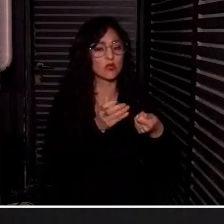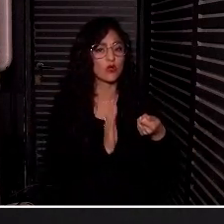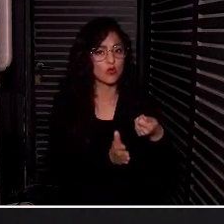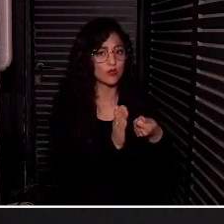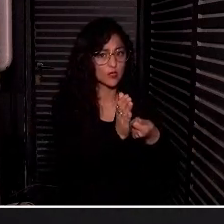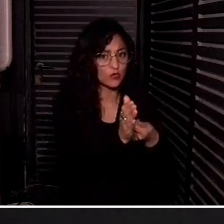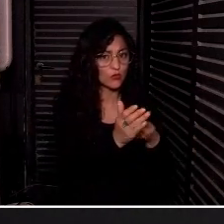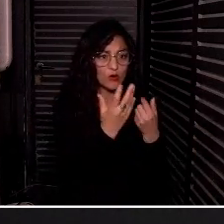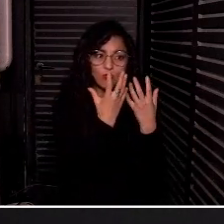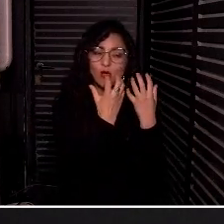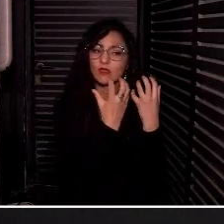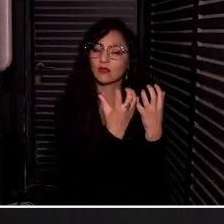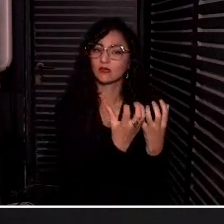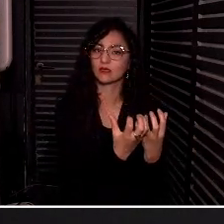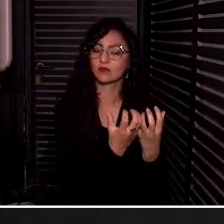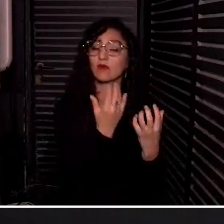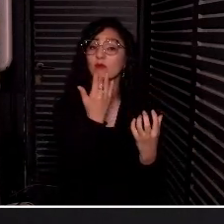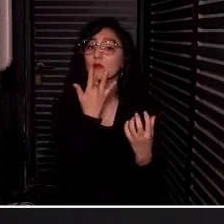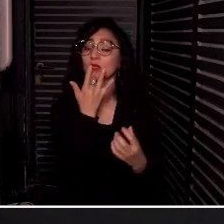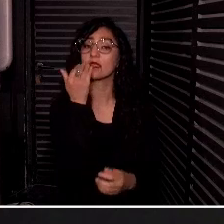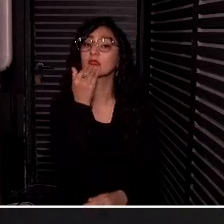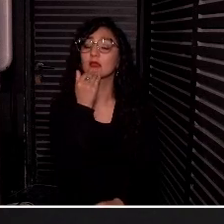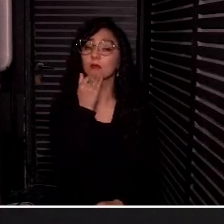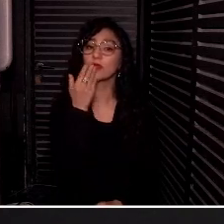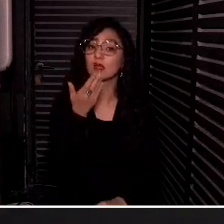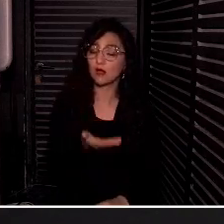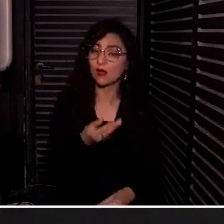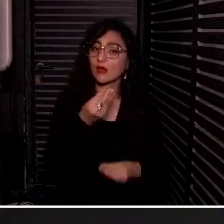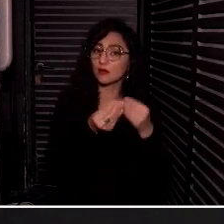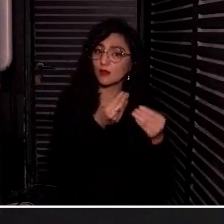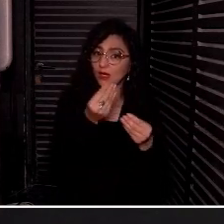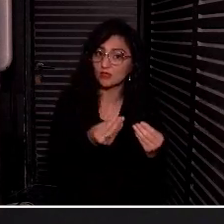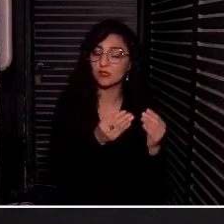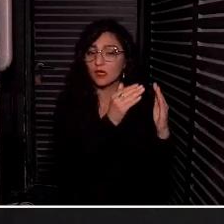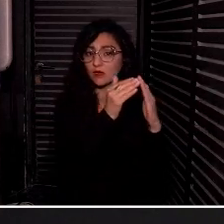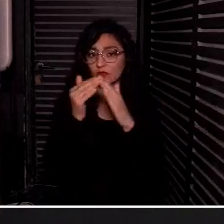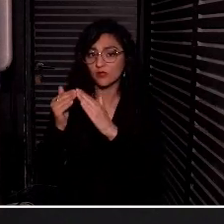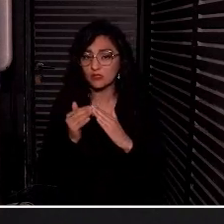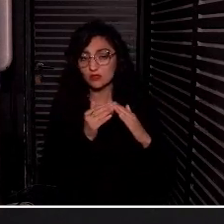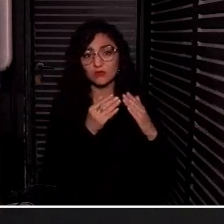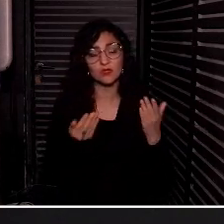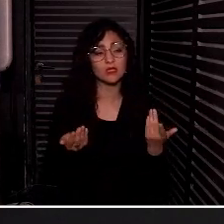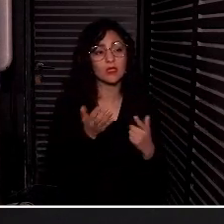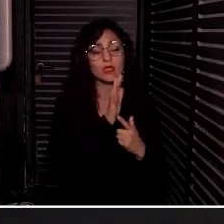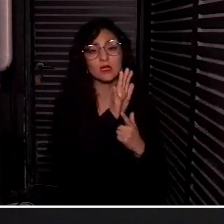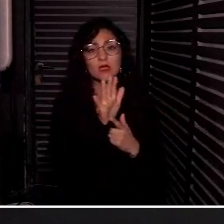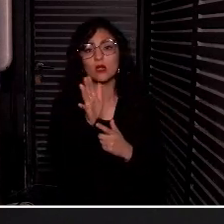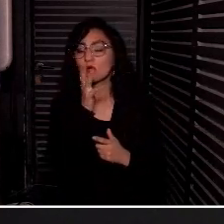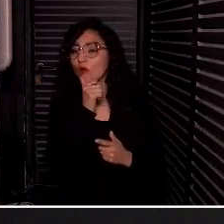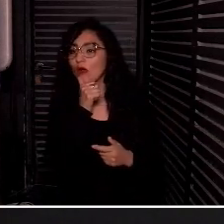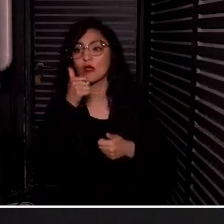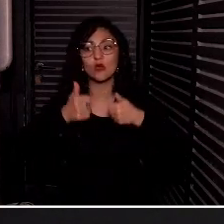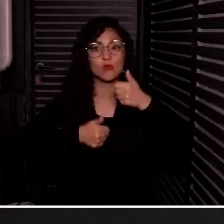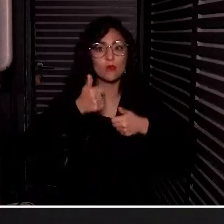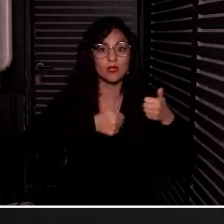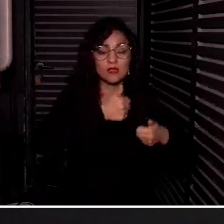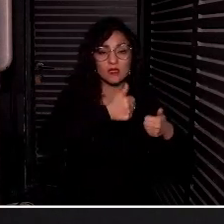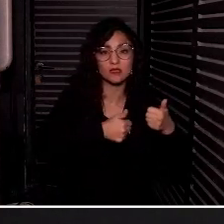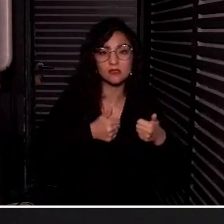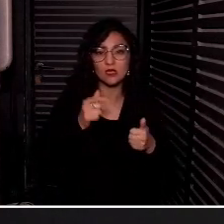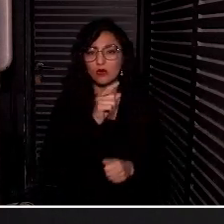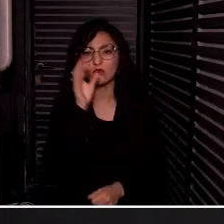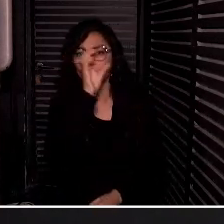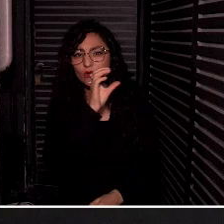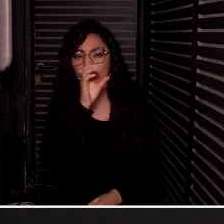televisión atractiva porque también lo que ha pasado en el vecindario es que cuando la dejamos de ser competitivos y dejamos de Buscar